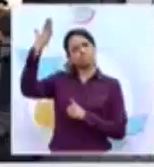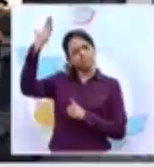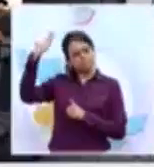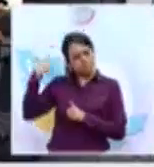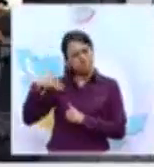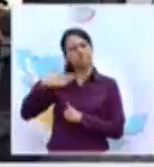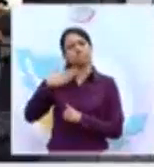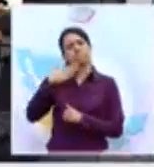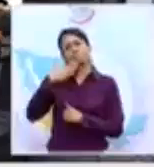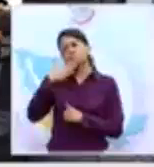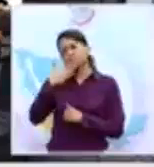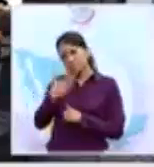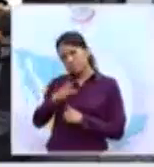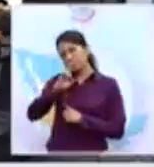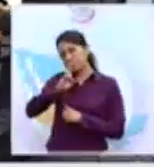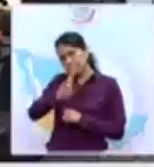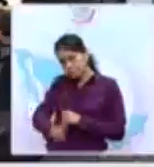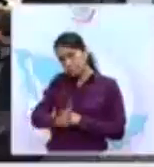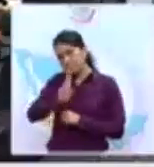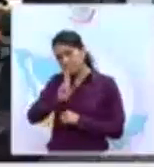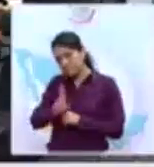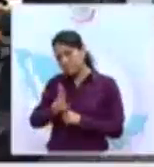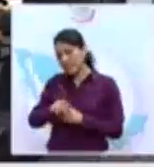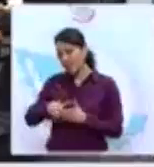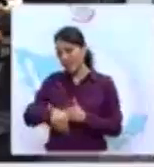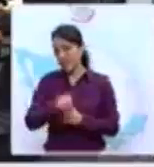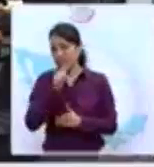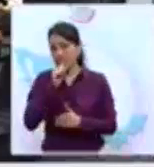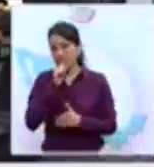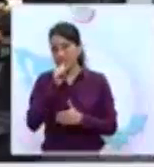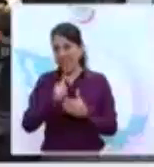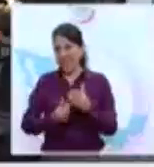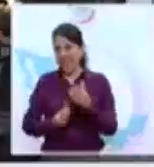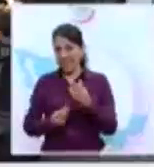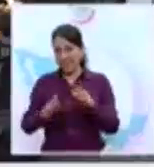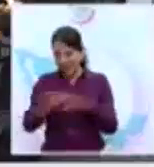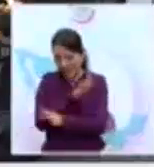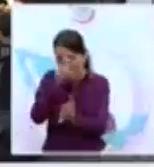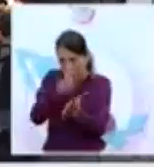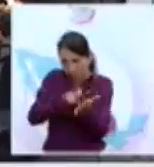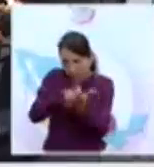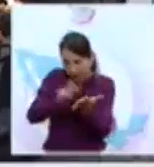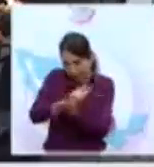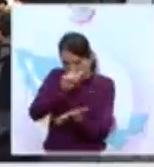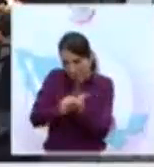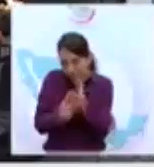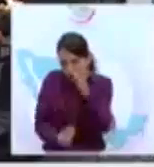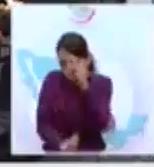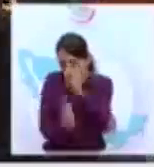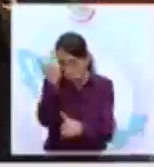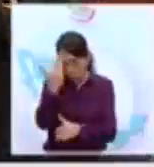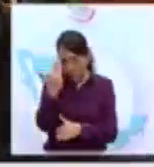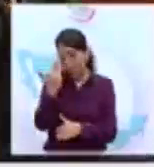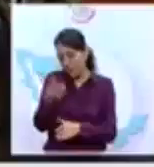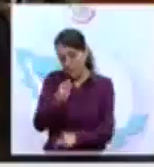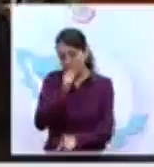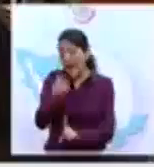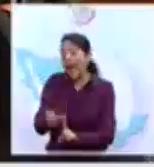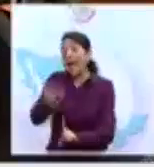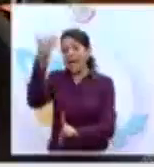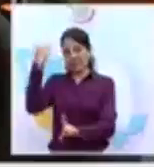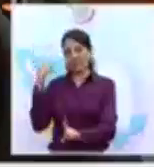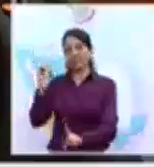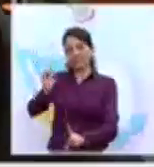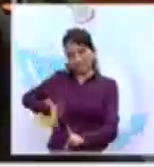resultado eficiente incluso previo a esta nueva reforma constitucional. Me parece que fue un organismo de los pocos de calidad que en sus